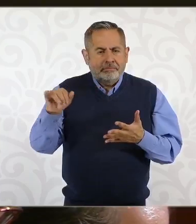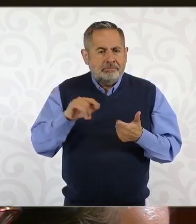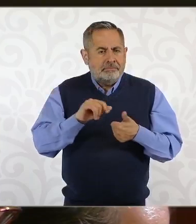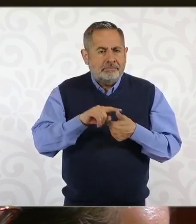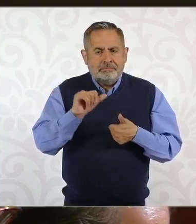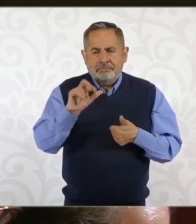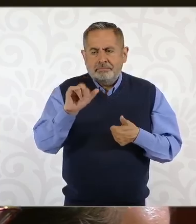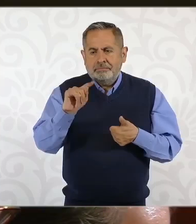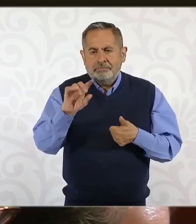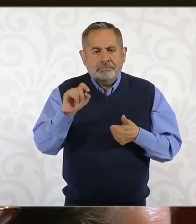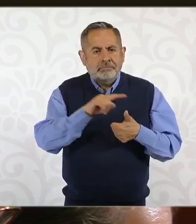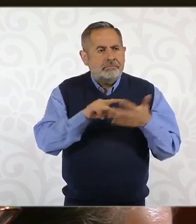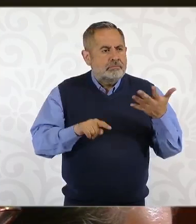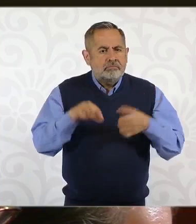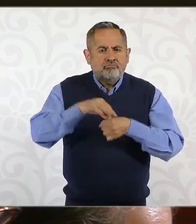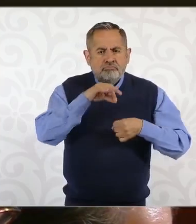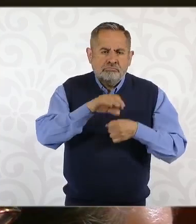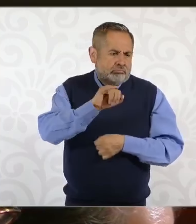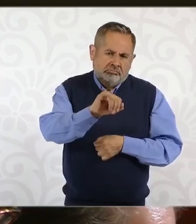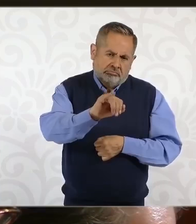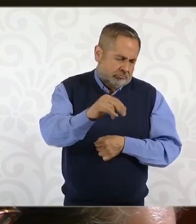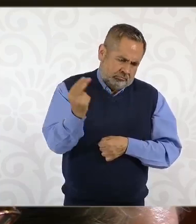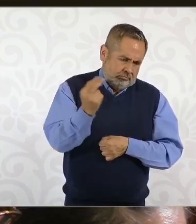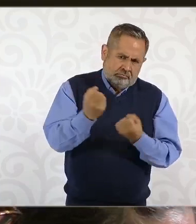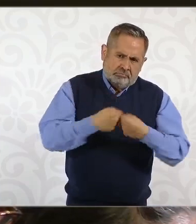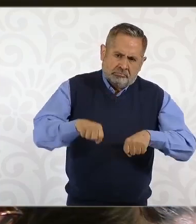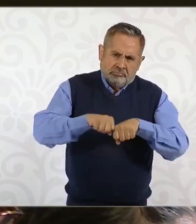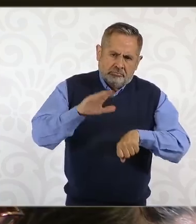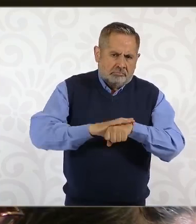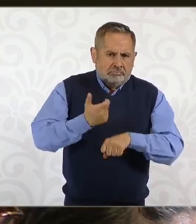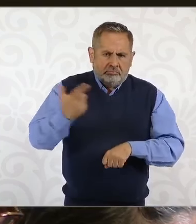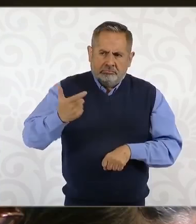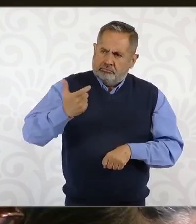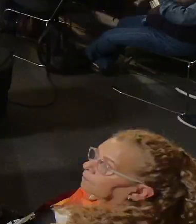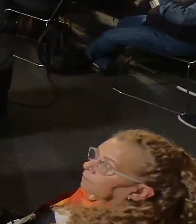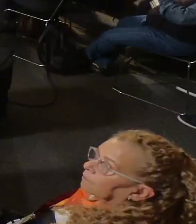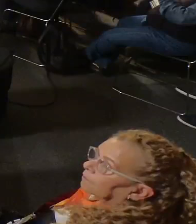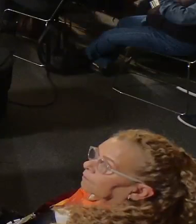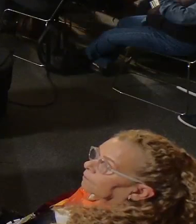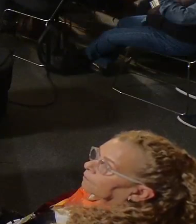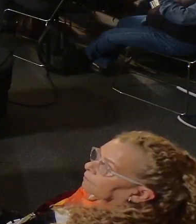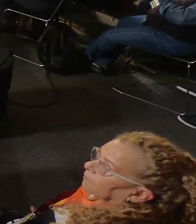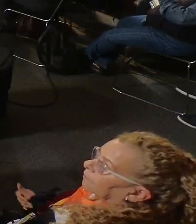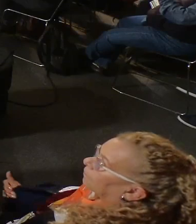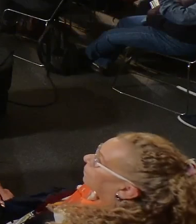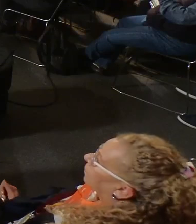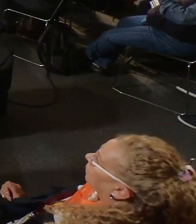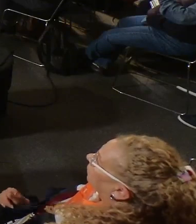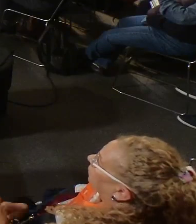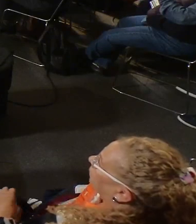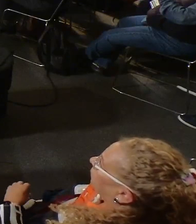Aristides Guerrero, pues votan para restablecer este tema de los seguros de gastos médicos, que se considera un tema